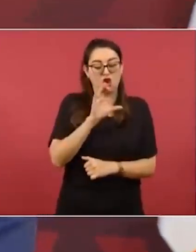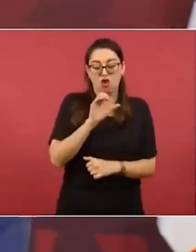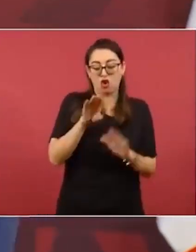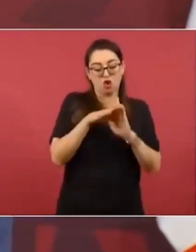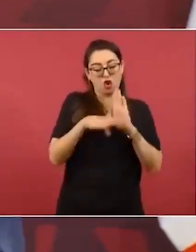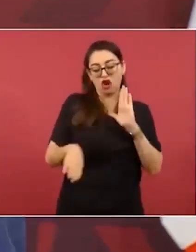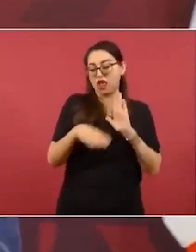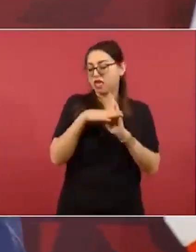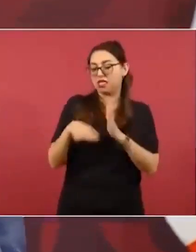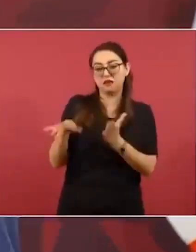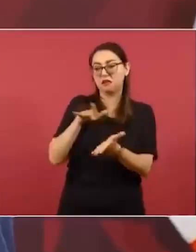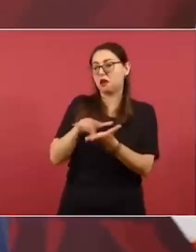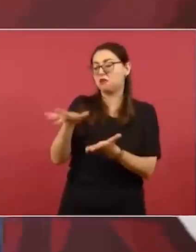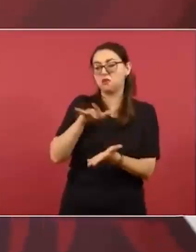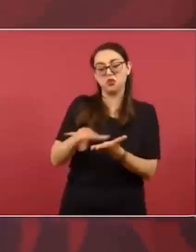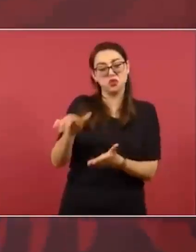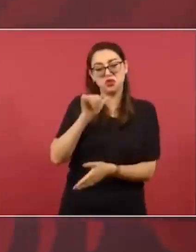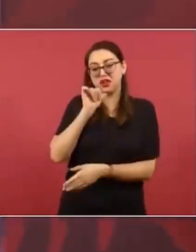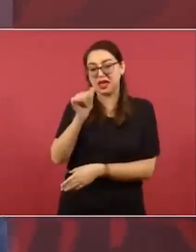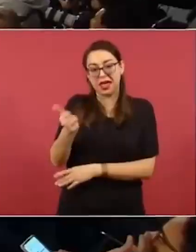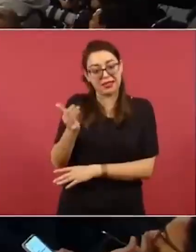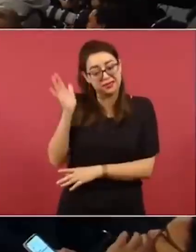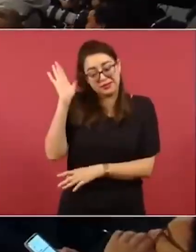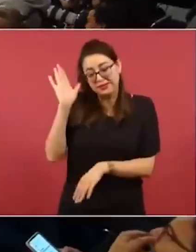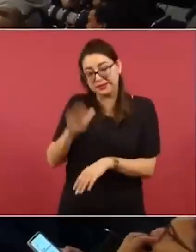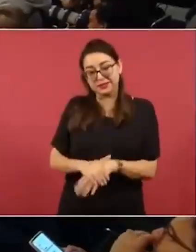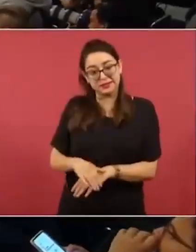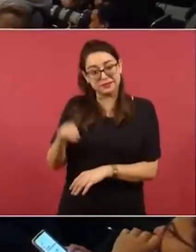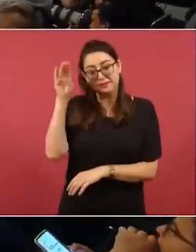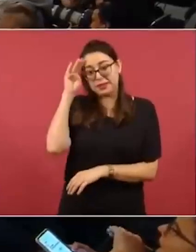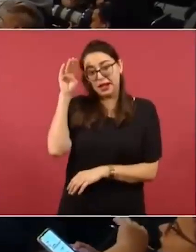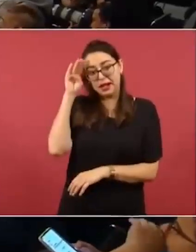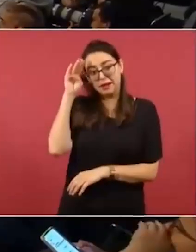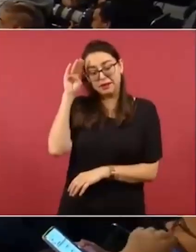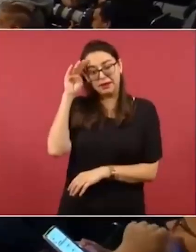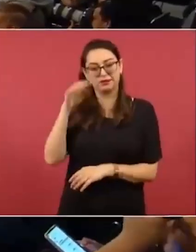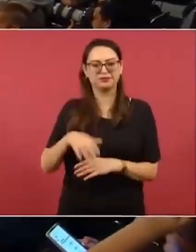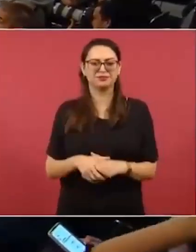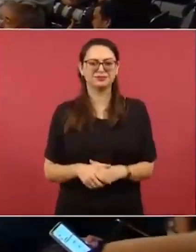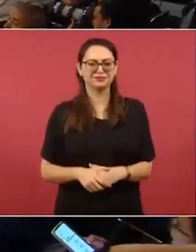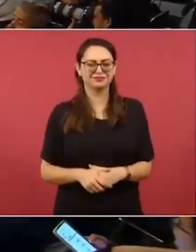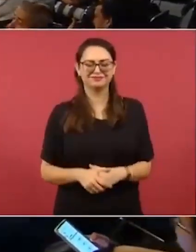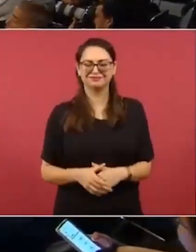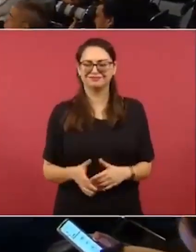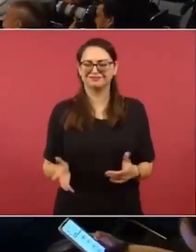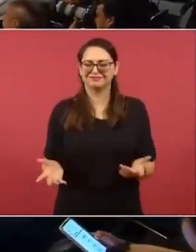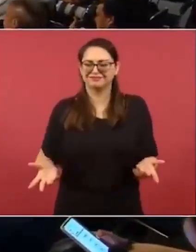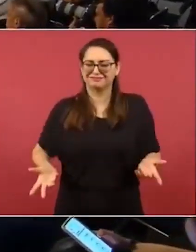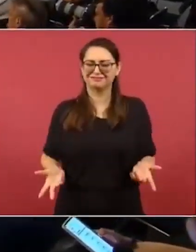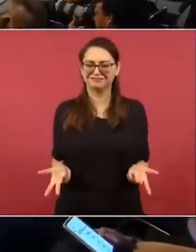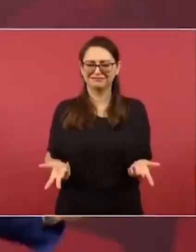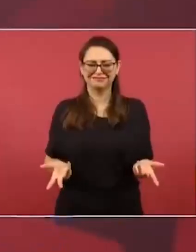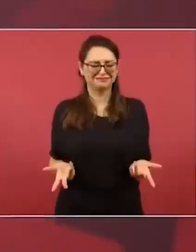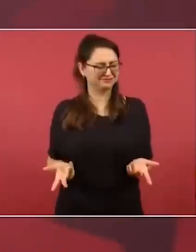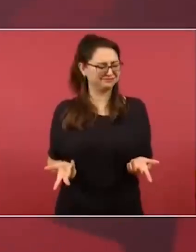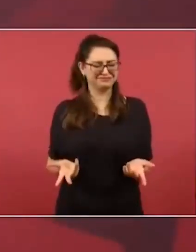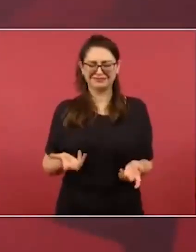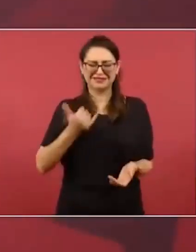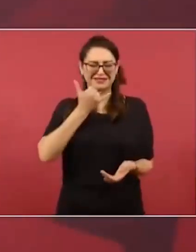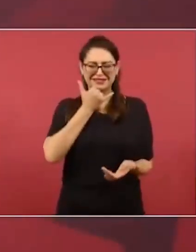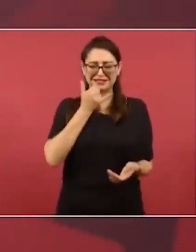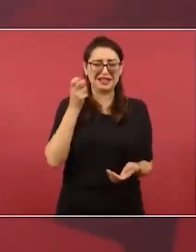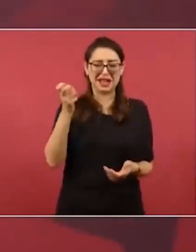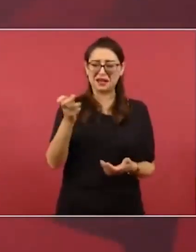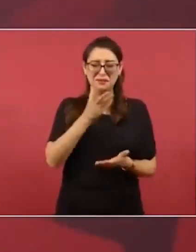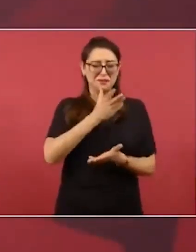Para decirles, bueno, no acudieron a nosotros, desde luego que apoyamos nosotros el